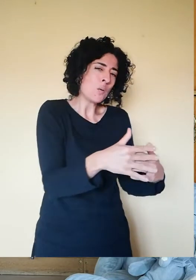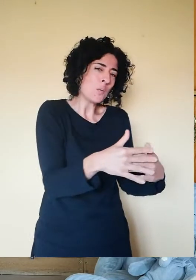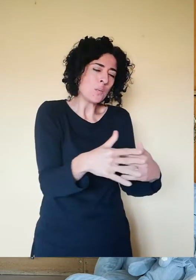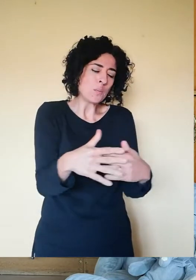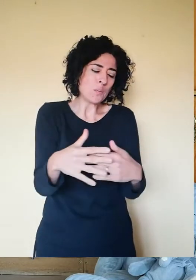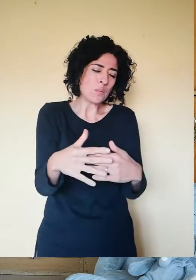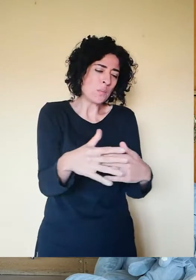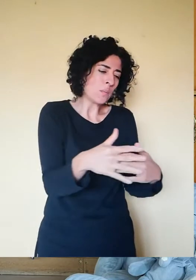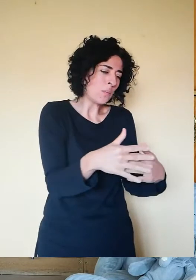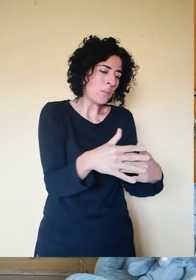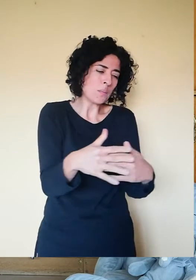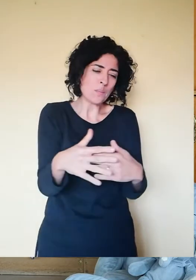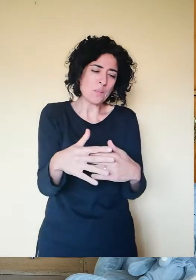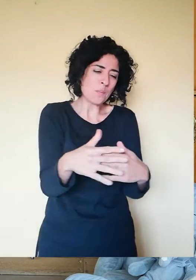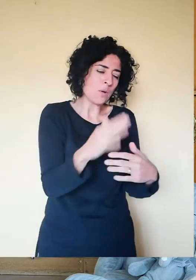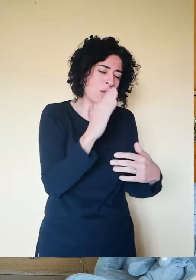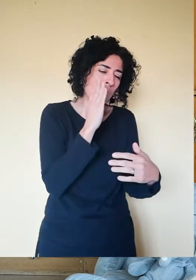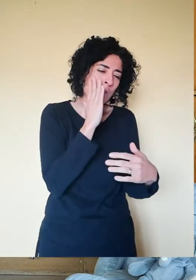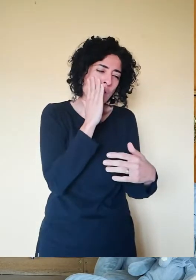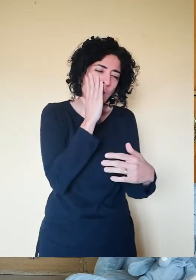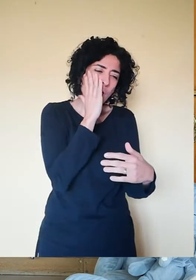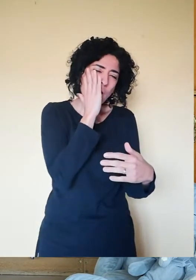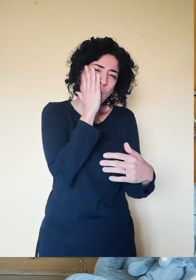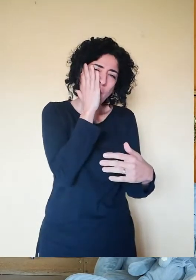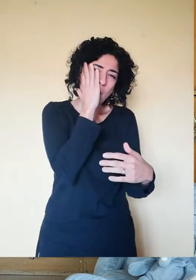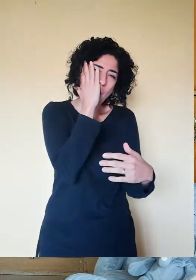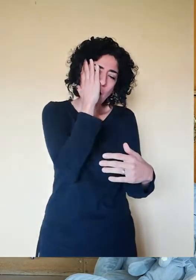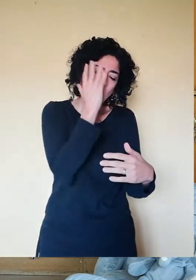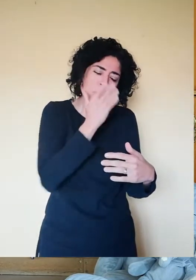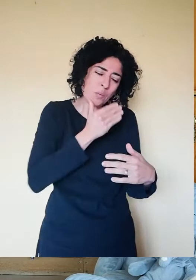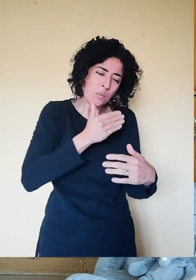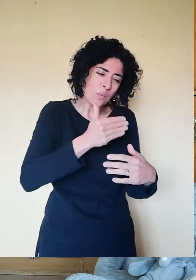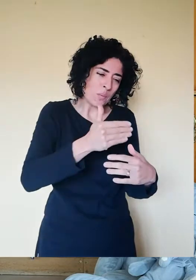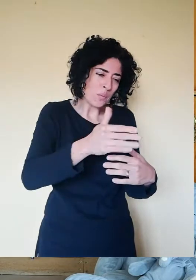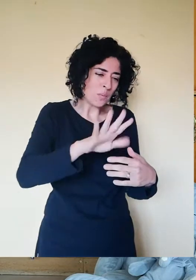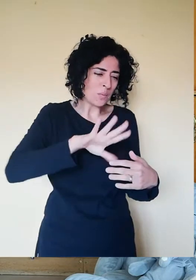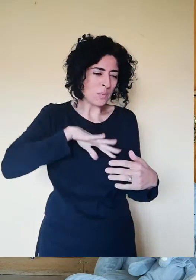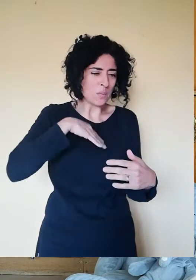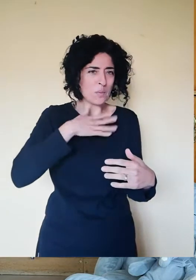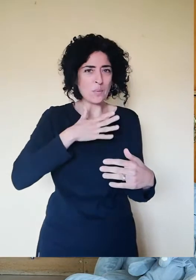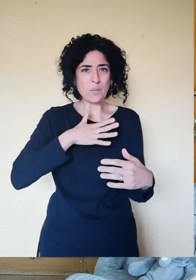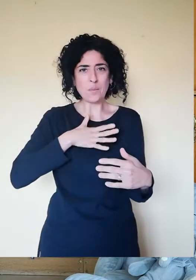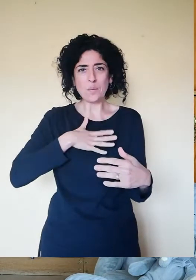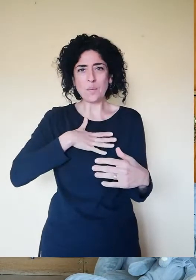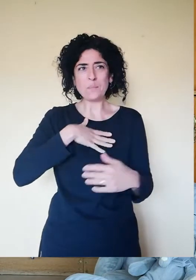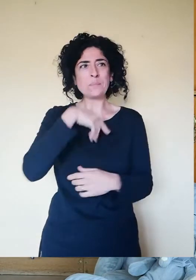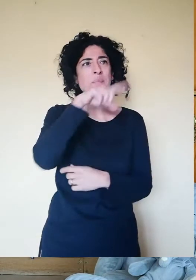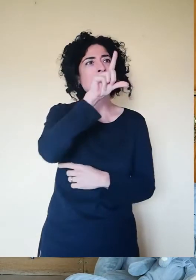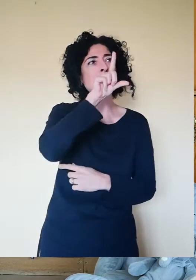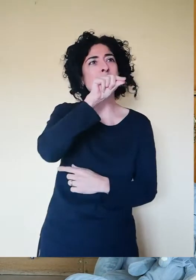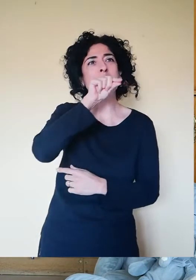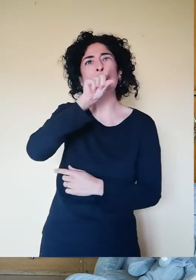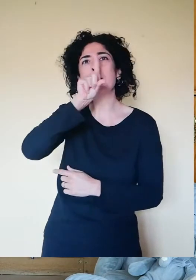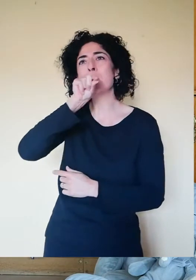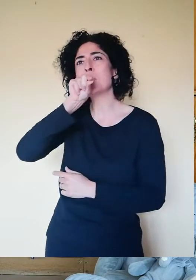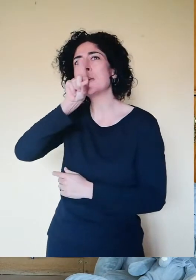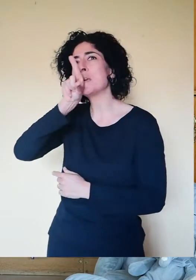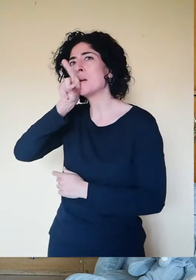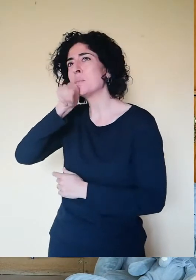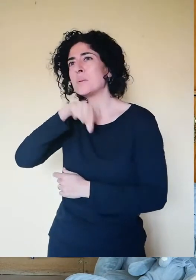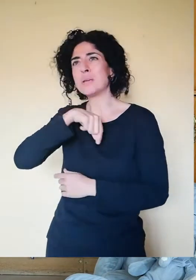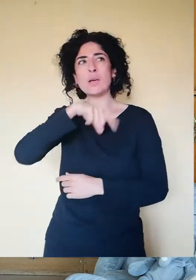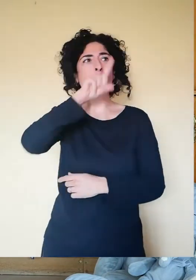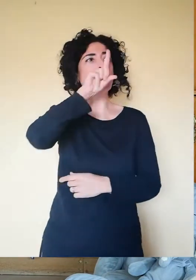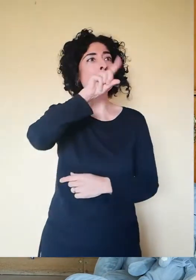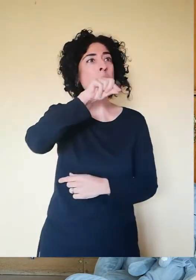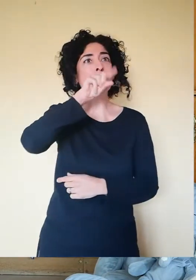están quietecitos, hasta el otro día duermen los pollitos. Pío,